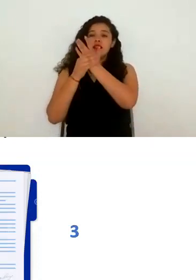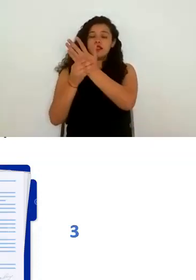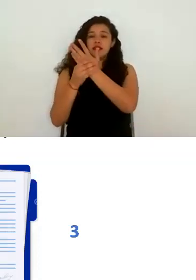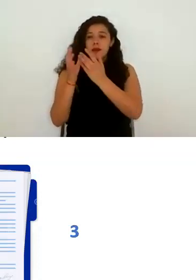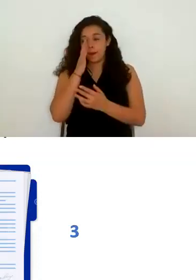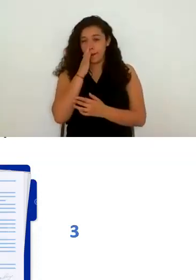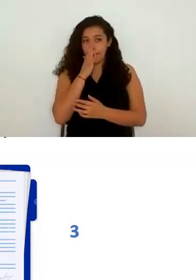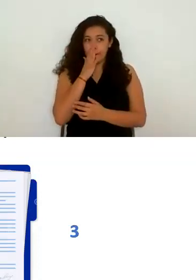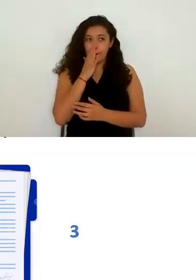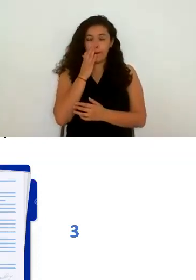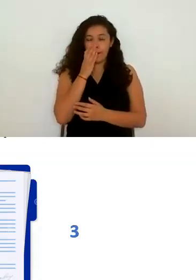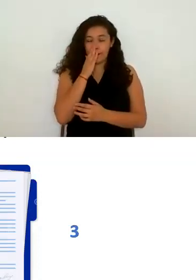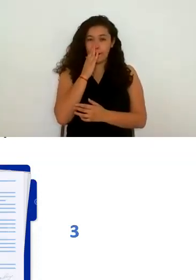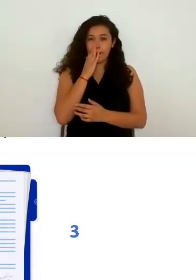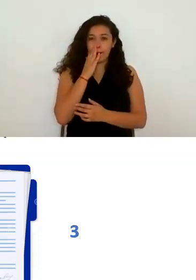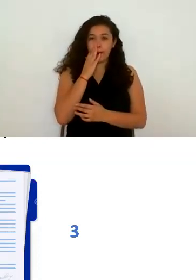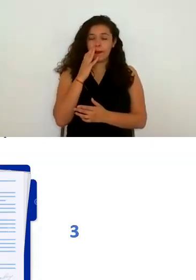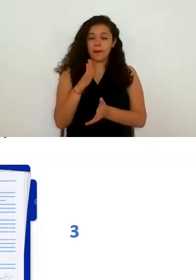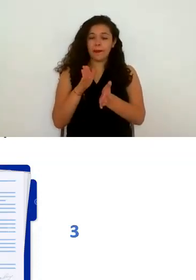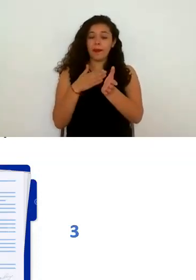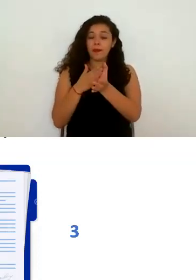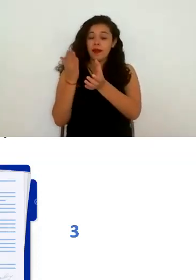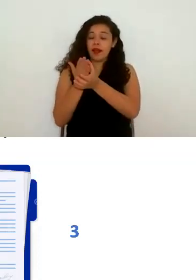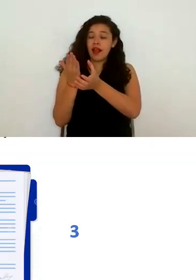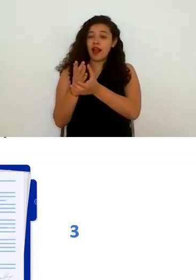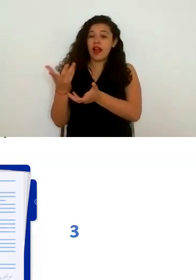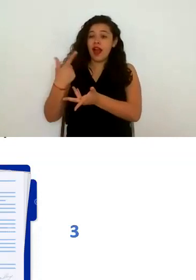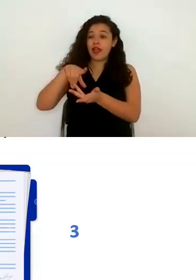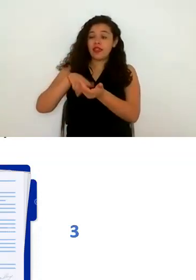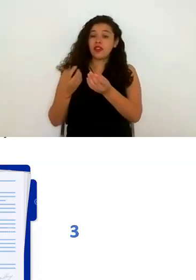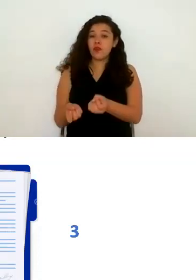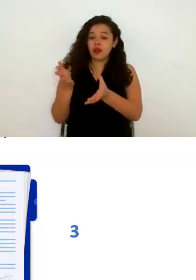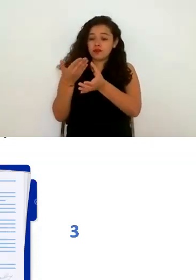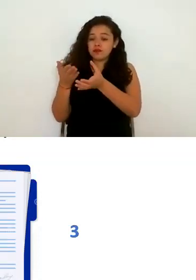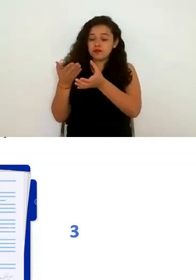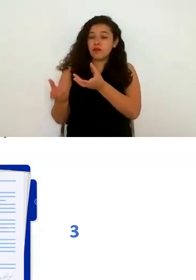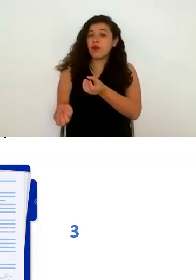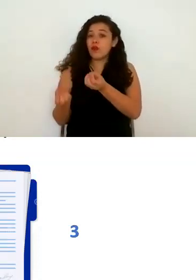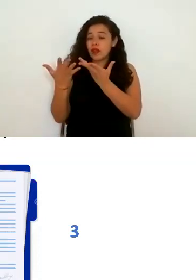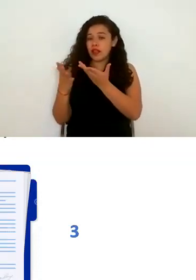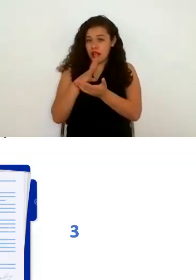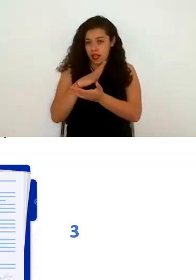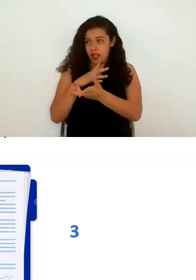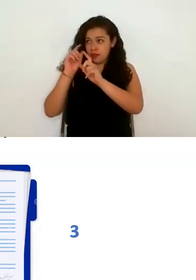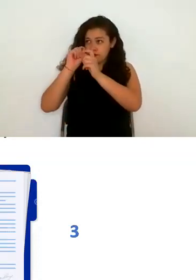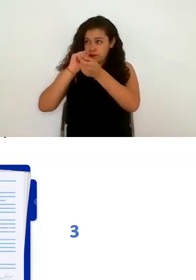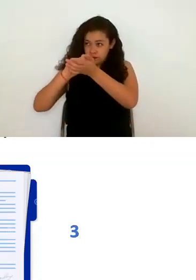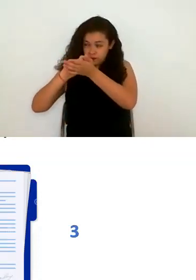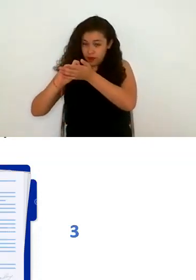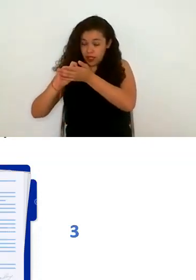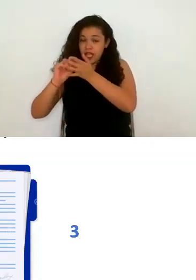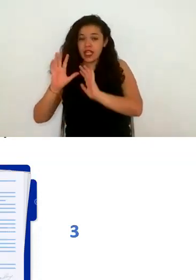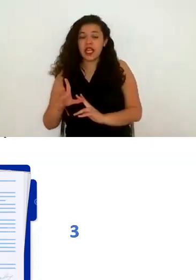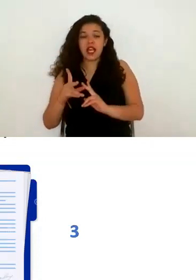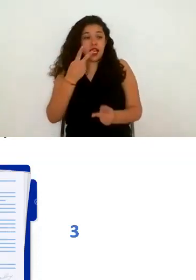que, cuántas hojas conforma su expediente. Y cuando regrese a su área